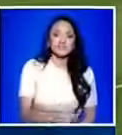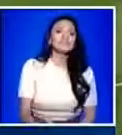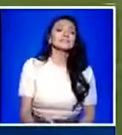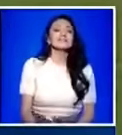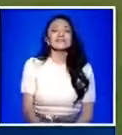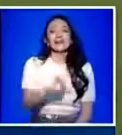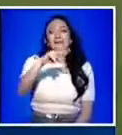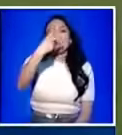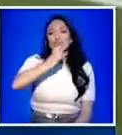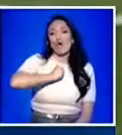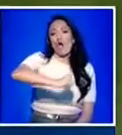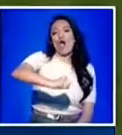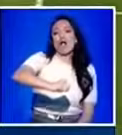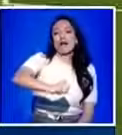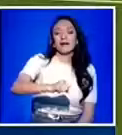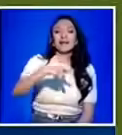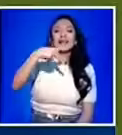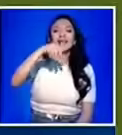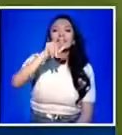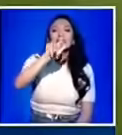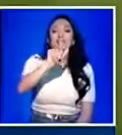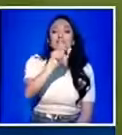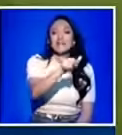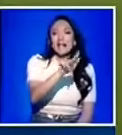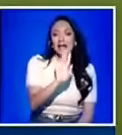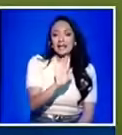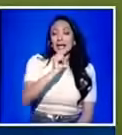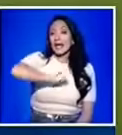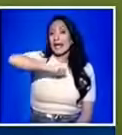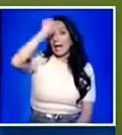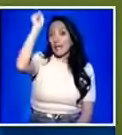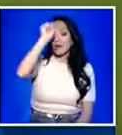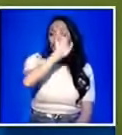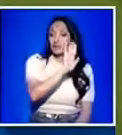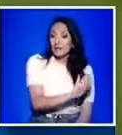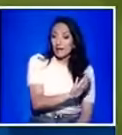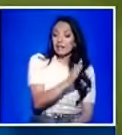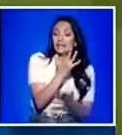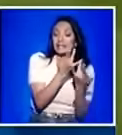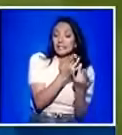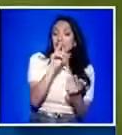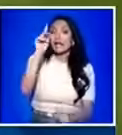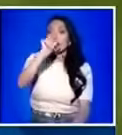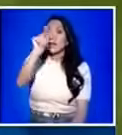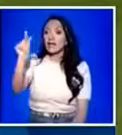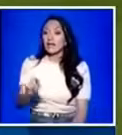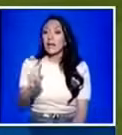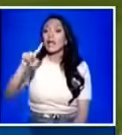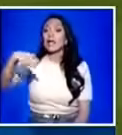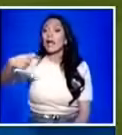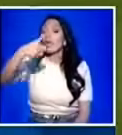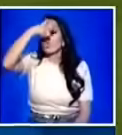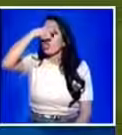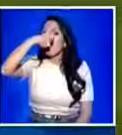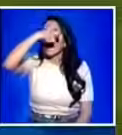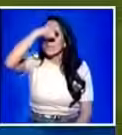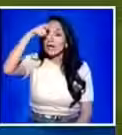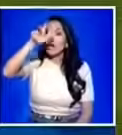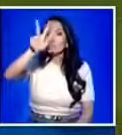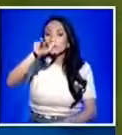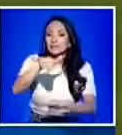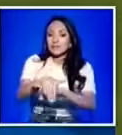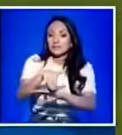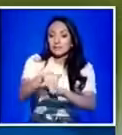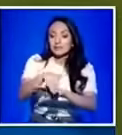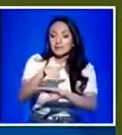la segunda conquista para la tricolor que triunfó y ahora espera a Italia. El próximo domingo a las 3 de la tarde se enfrentará